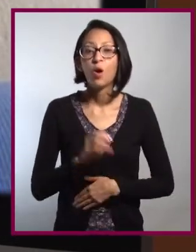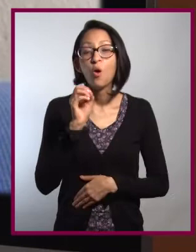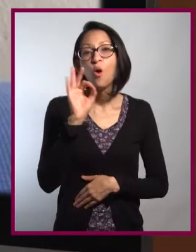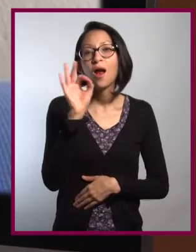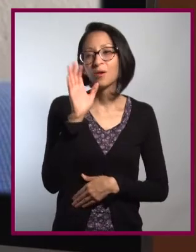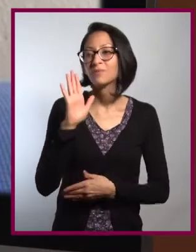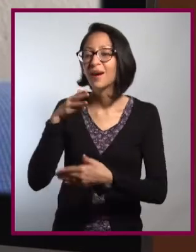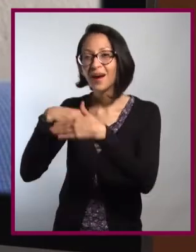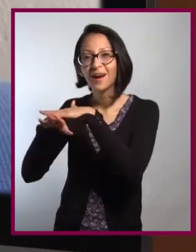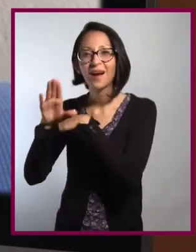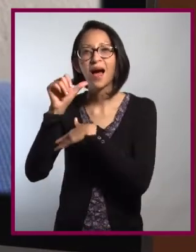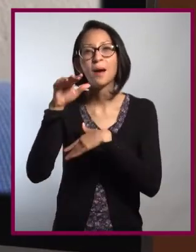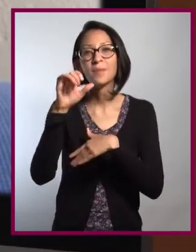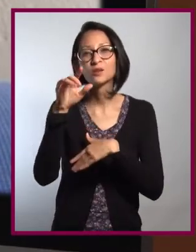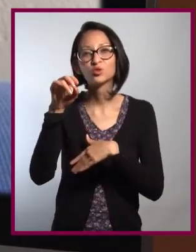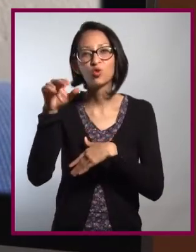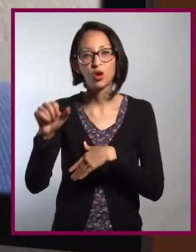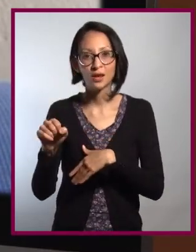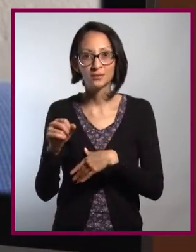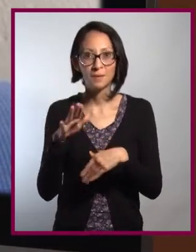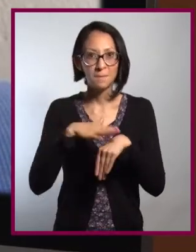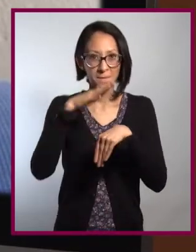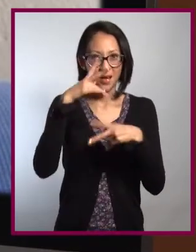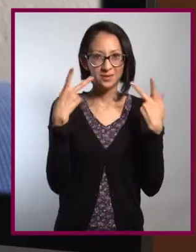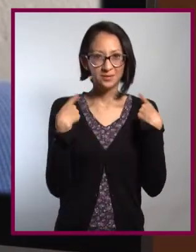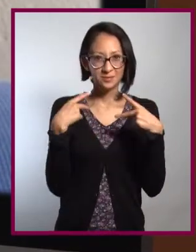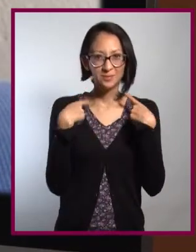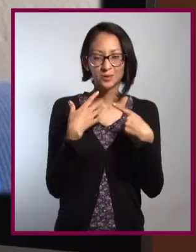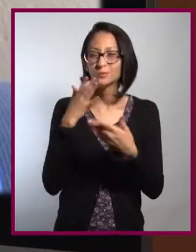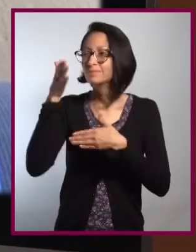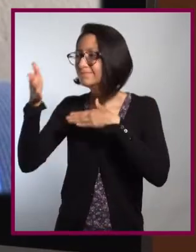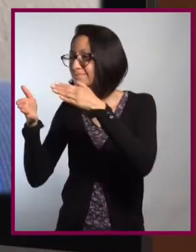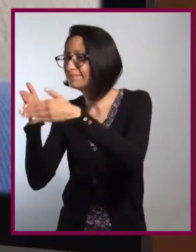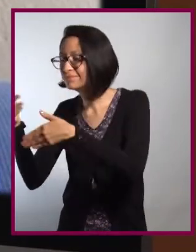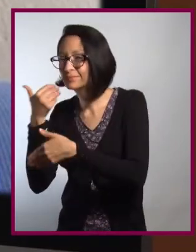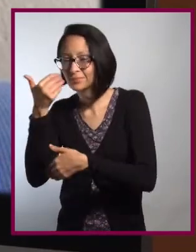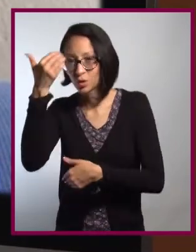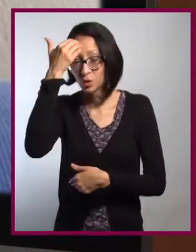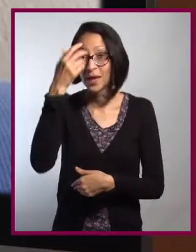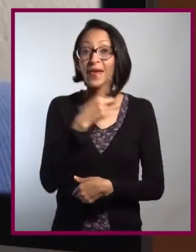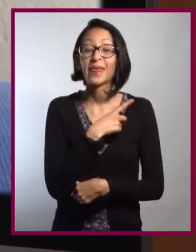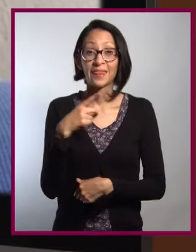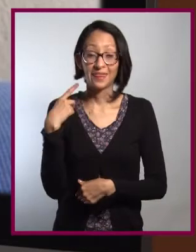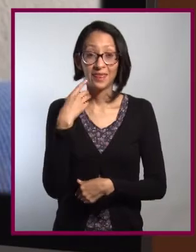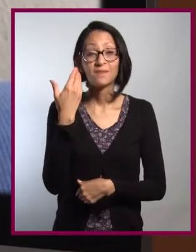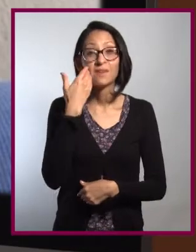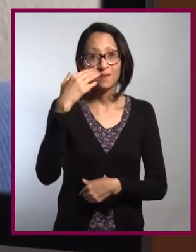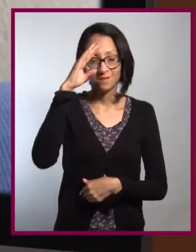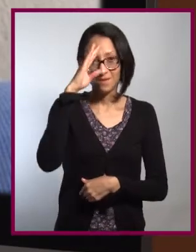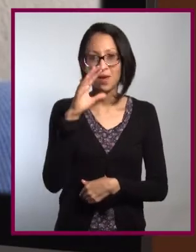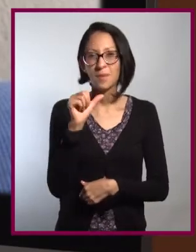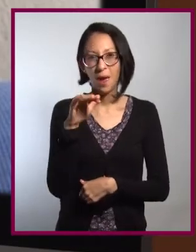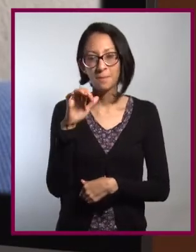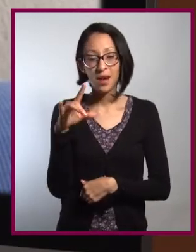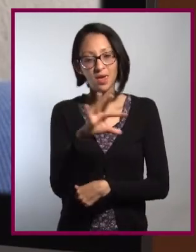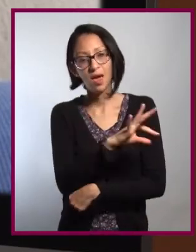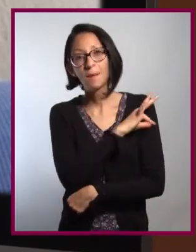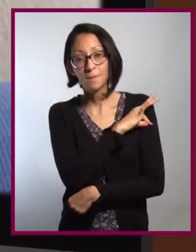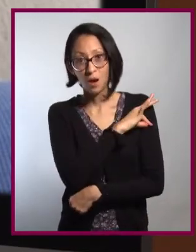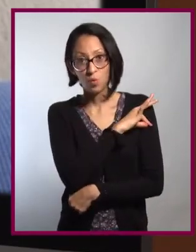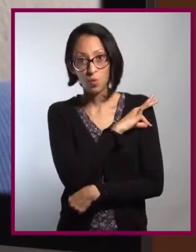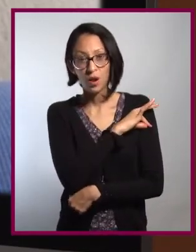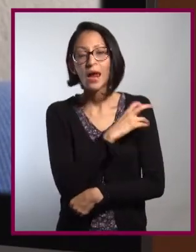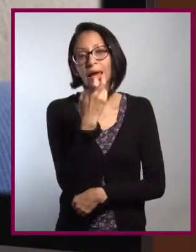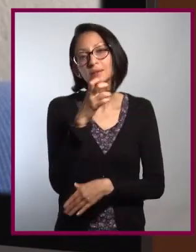ejemplo, que cosa que cada vez más mexicanos hacen, pues también tendrá que estar vacunado contra fiebre amarilla. Y son solamente 2 ejemplos que yo les